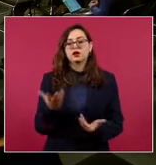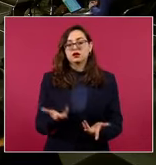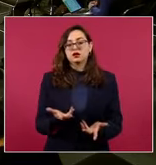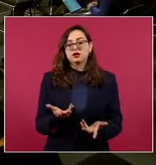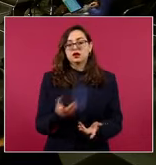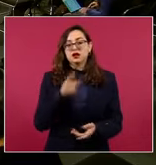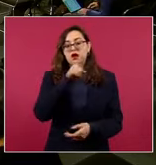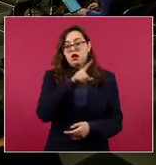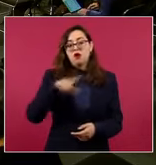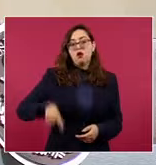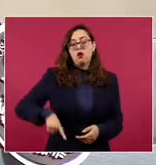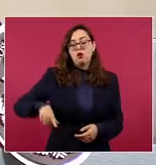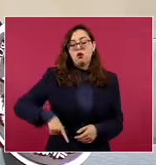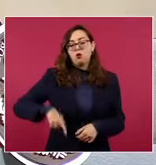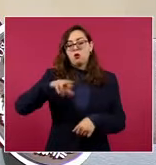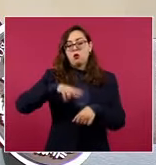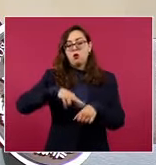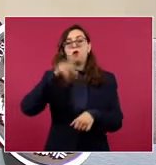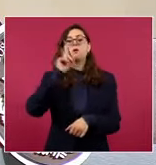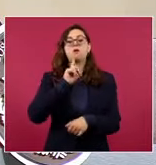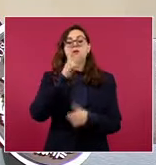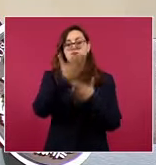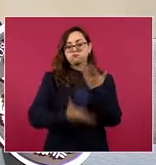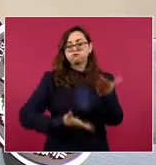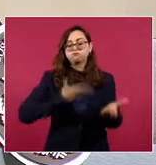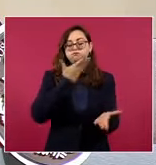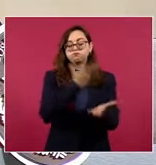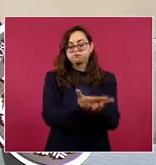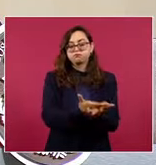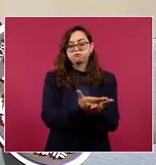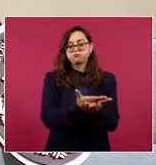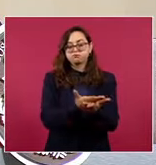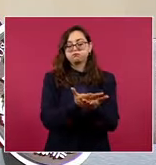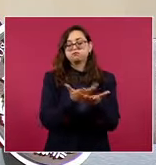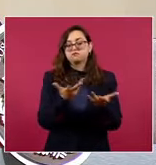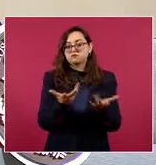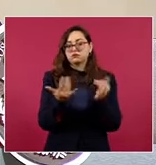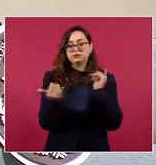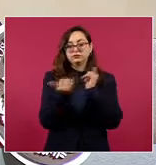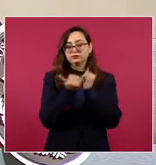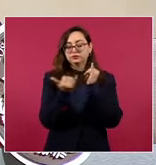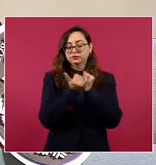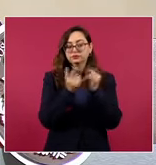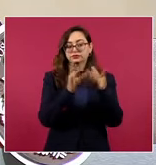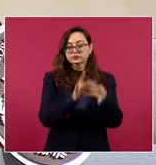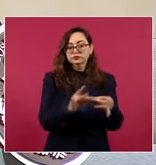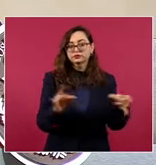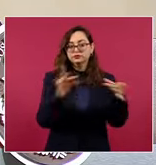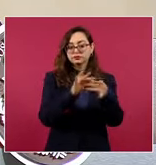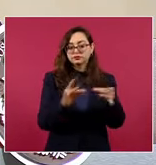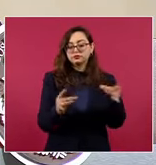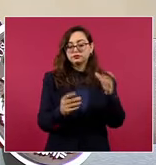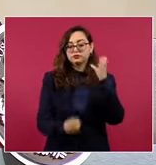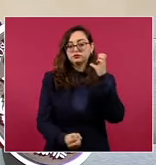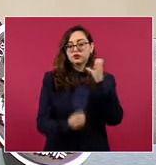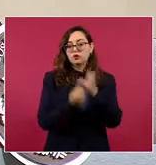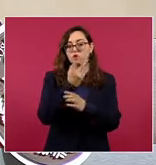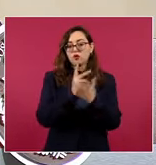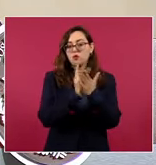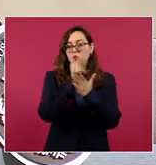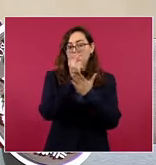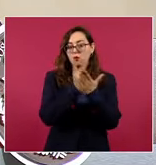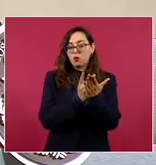señora gobernadora también en el ámbito de la mesa de seguridad un programa para